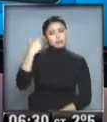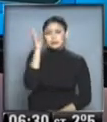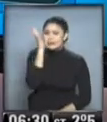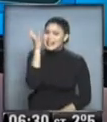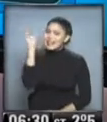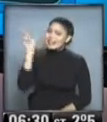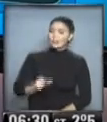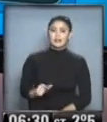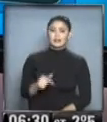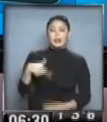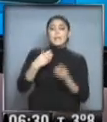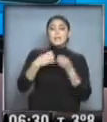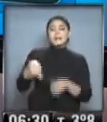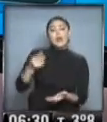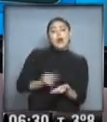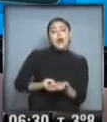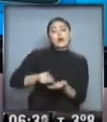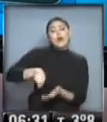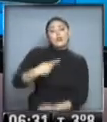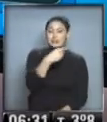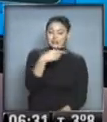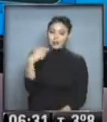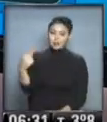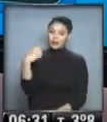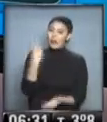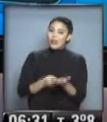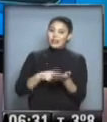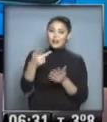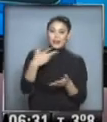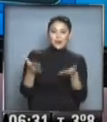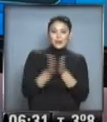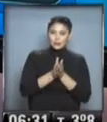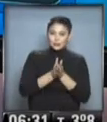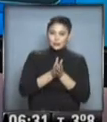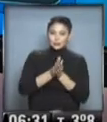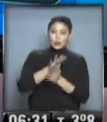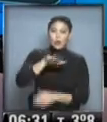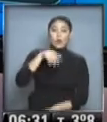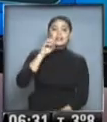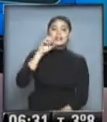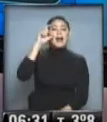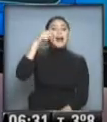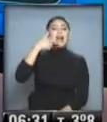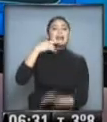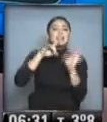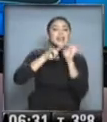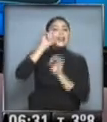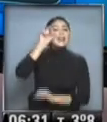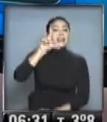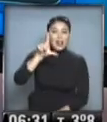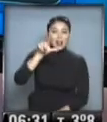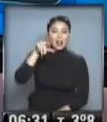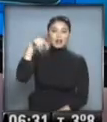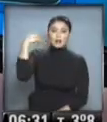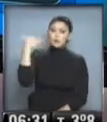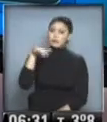para arrancar una semana más en la que vamos a volver a estar juntos. En Esquel 7 bajo cero. A ver